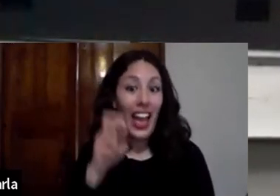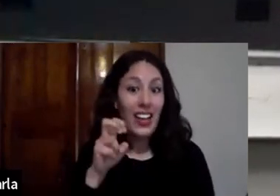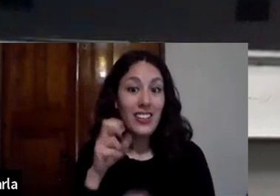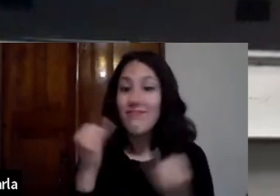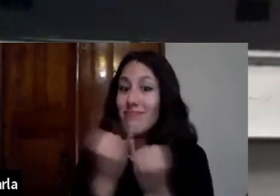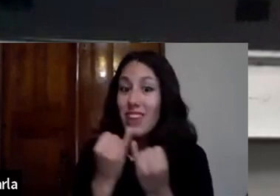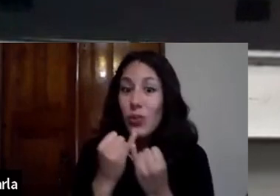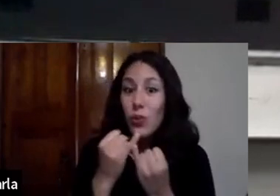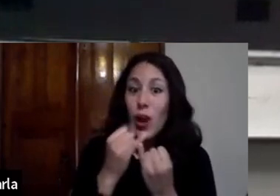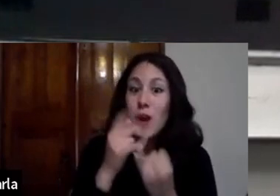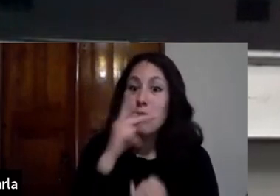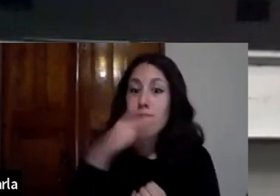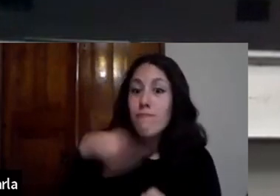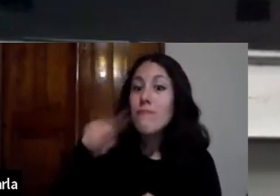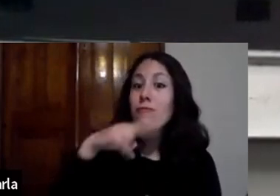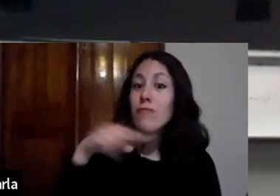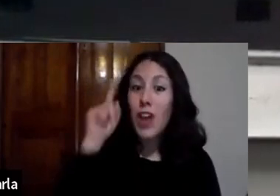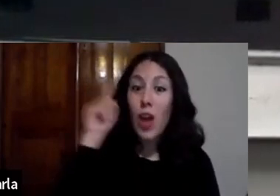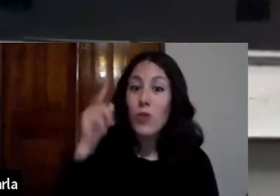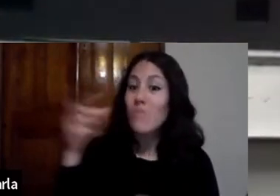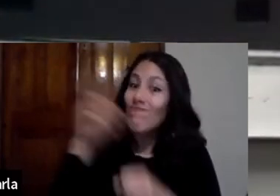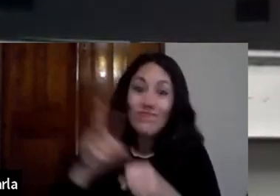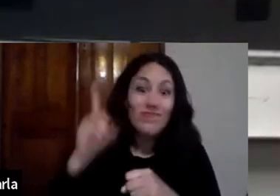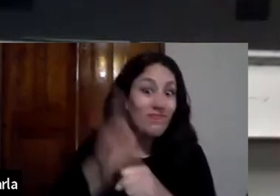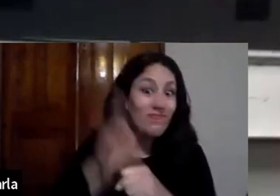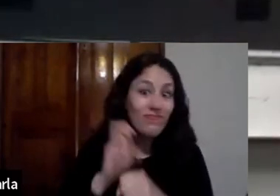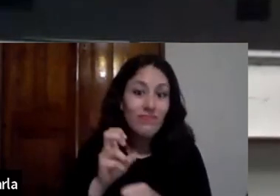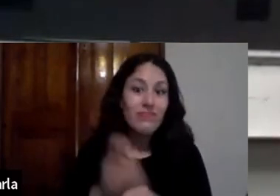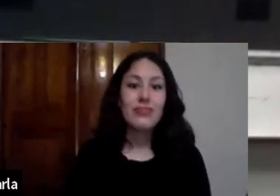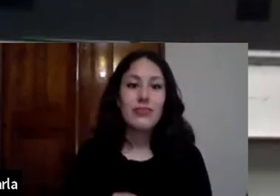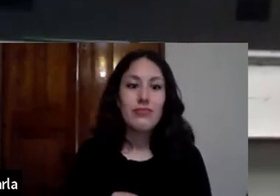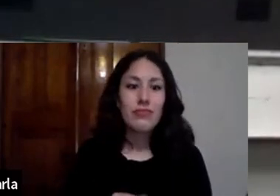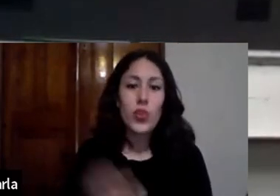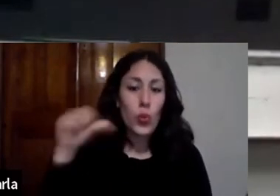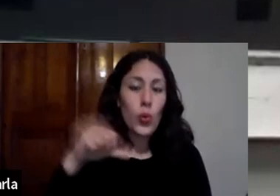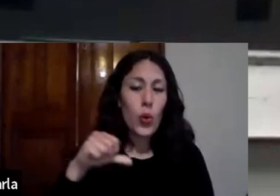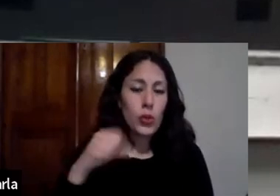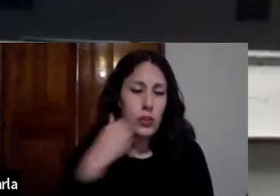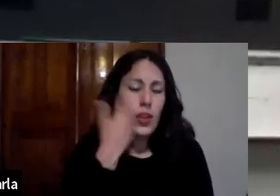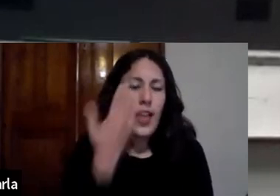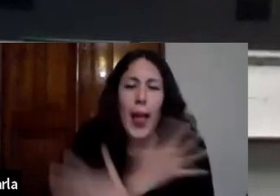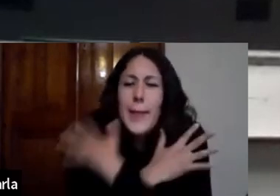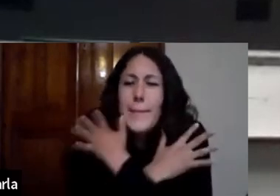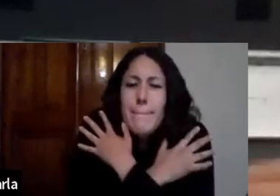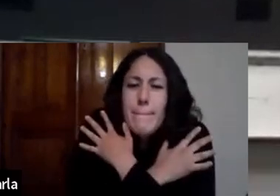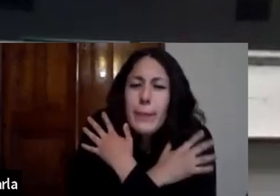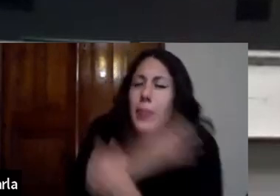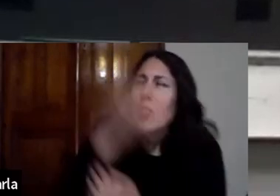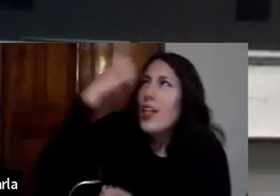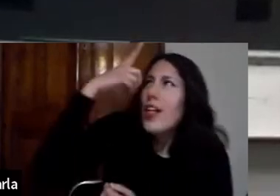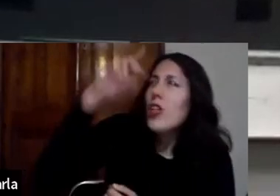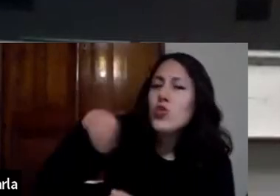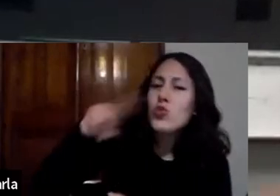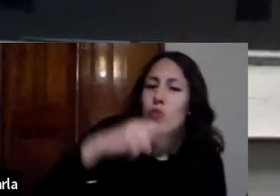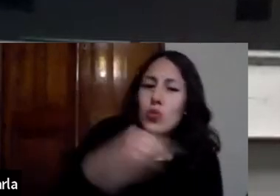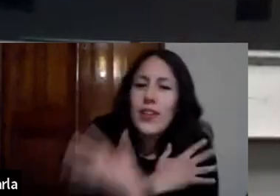noche, esperando a recibirnos una vez más con un abrazo fuertísimo,